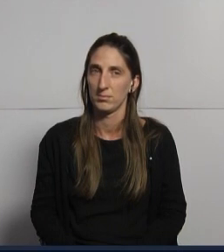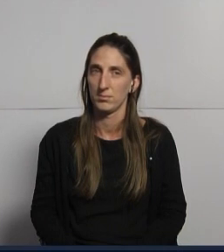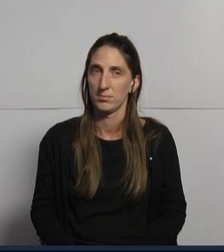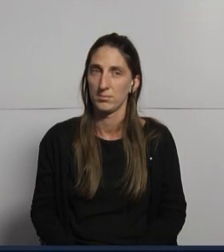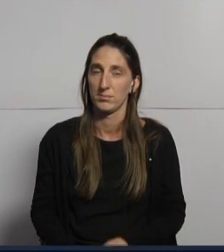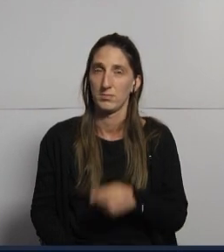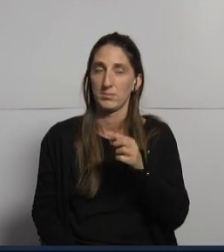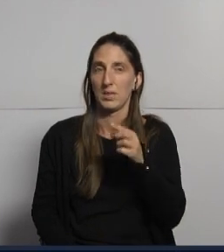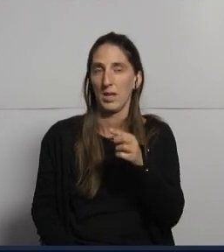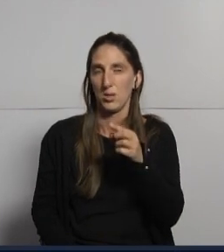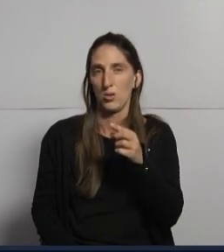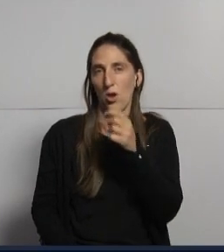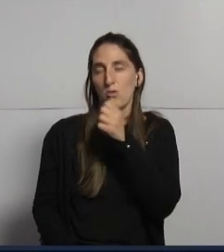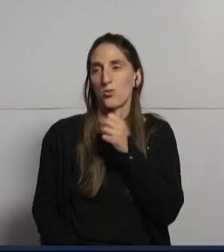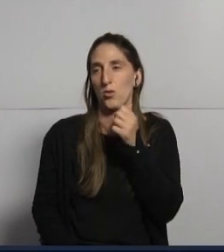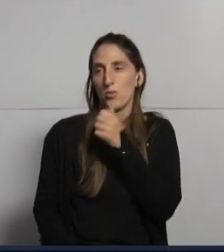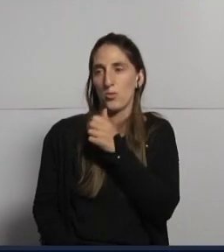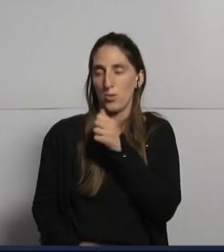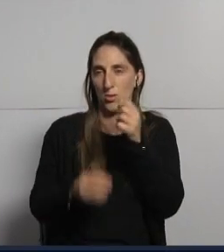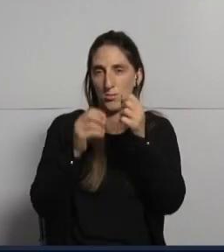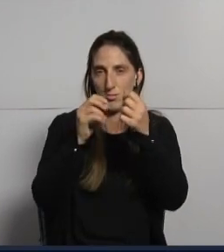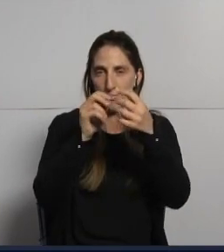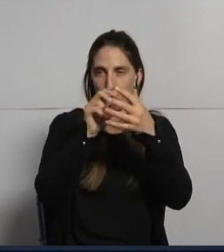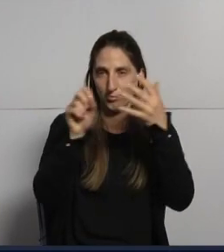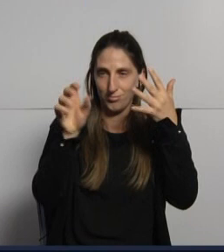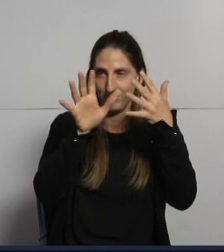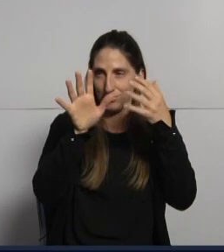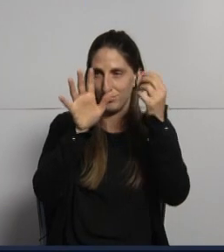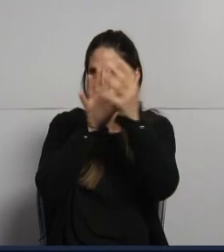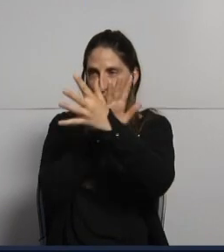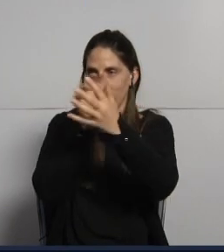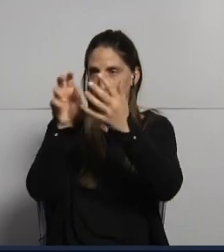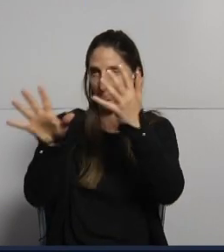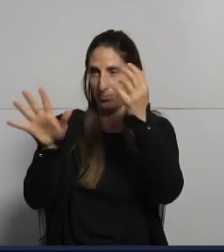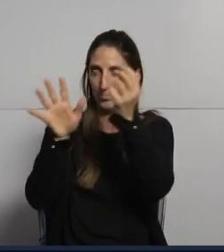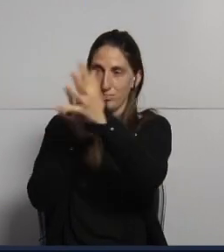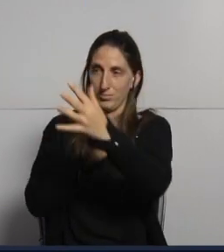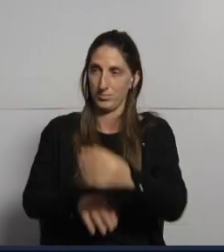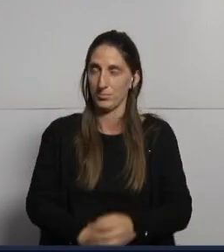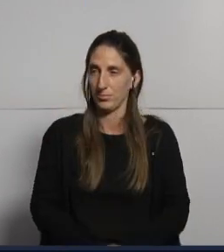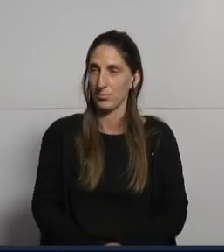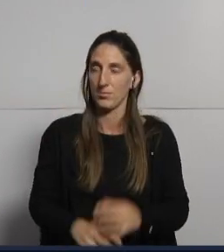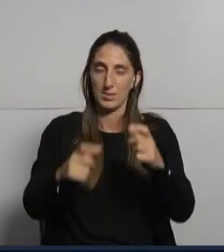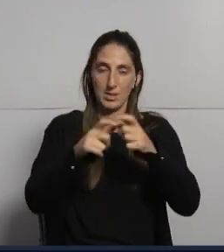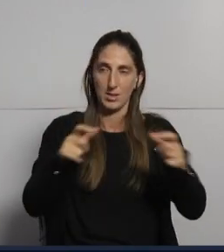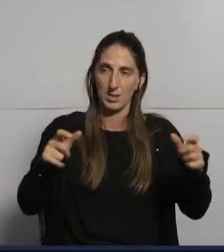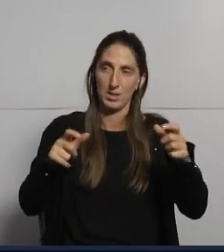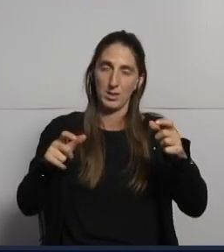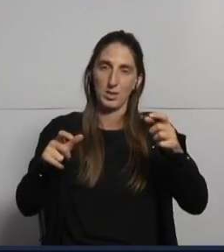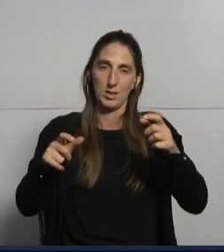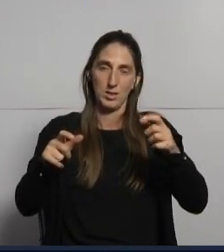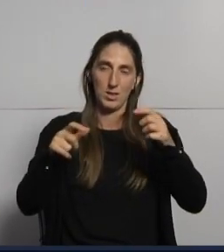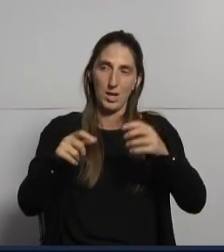De esto se trata la solución de ir expandiendo. Se ven, por ejemplo, información que se puede sacar de Ticantel, recitales a los